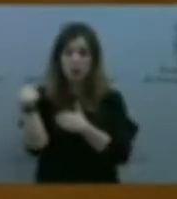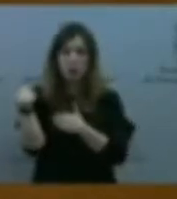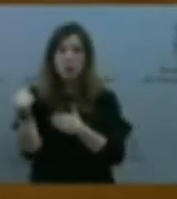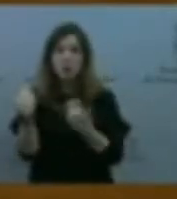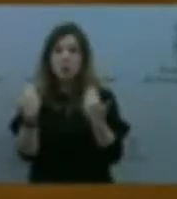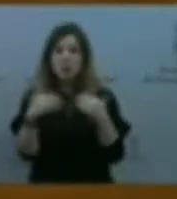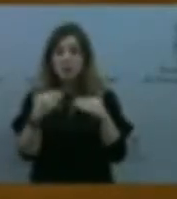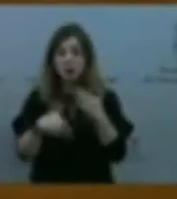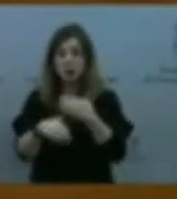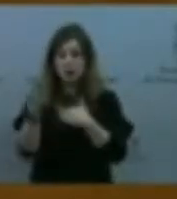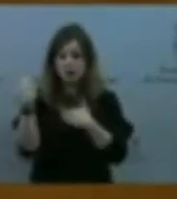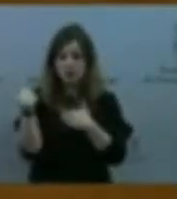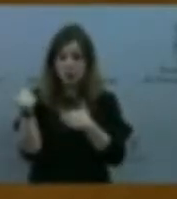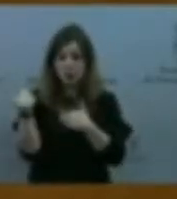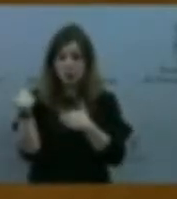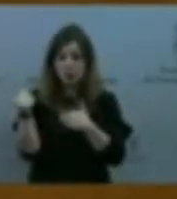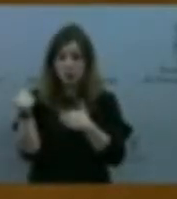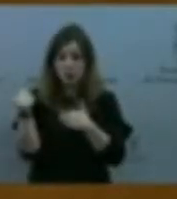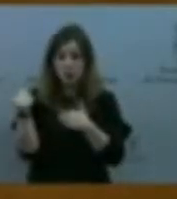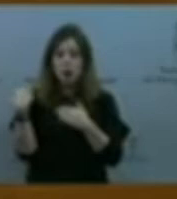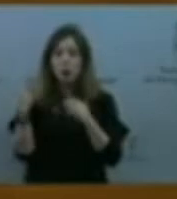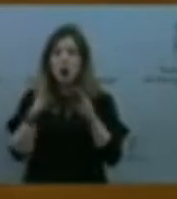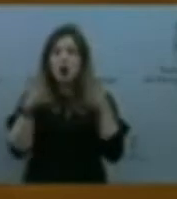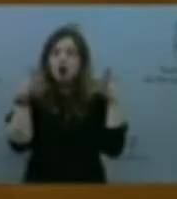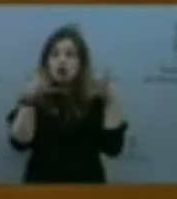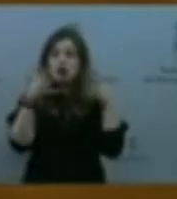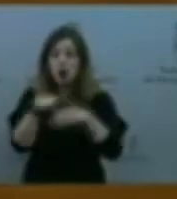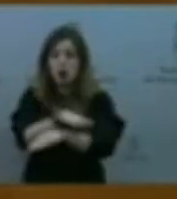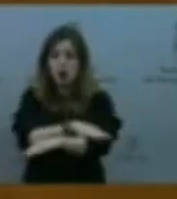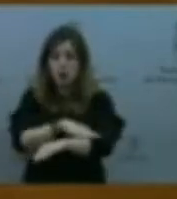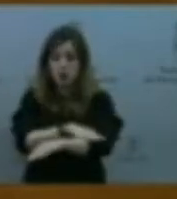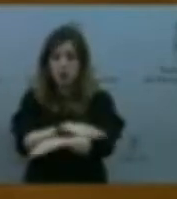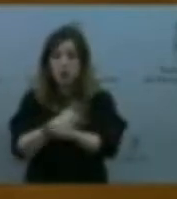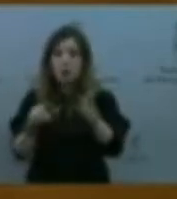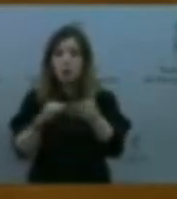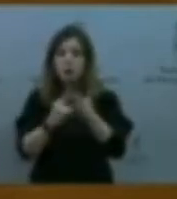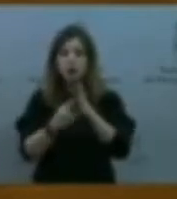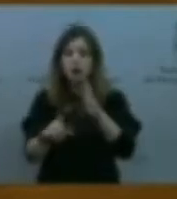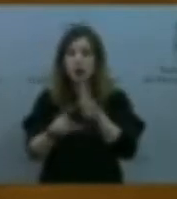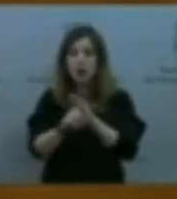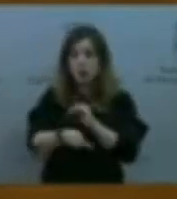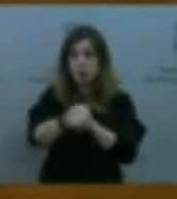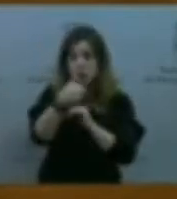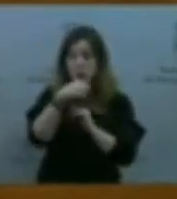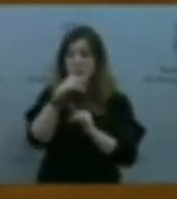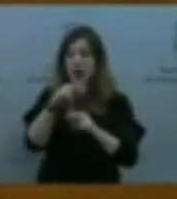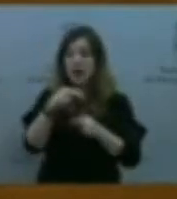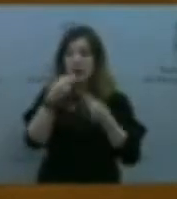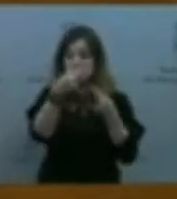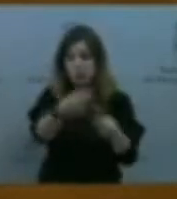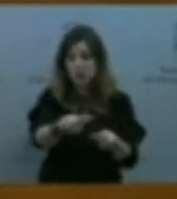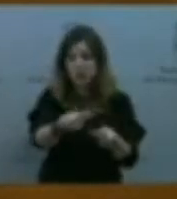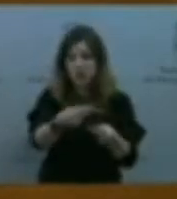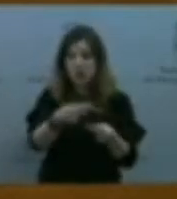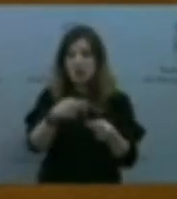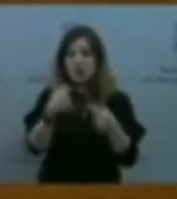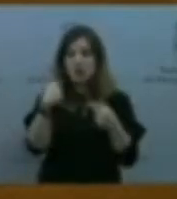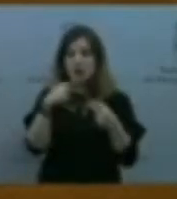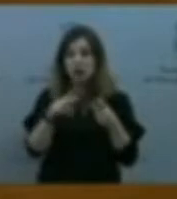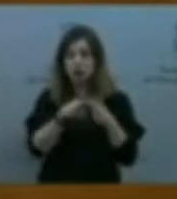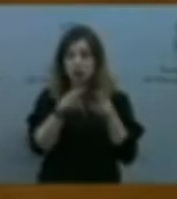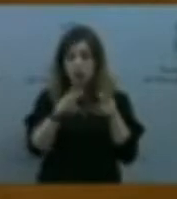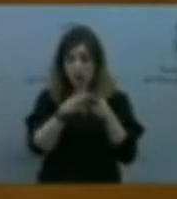Consejo de Gobierno un proyecto de ley para dar respuesta al salario social, entre otras cosas, porque se trata de una